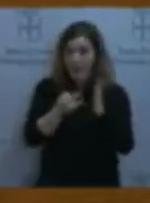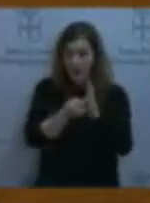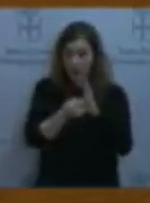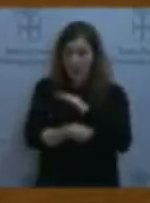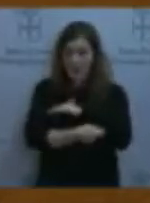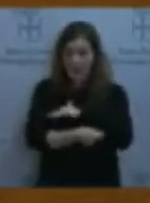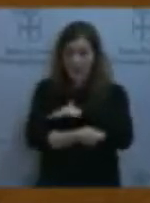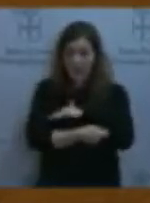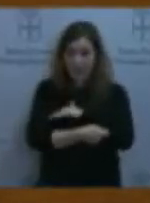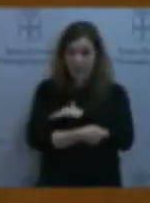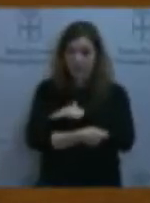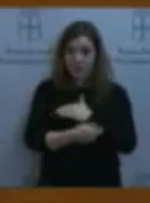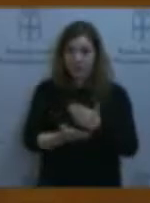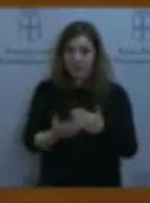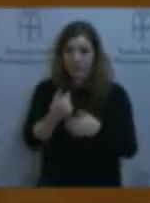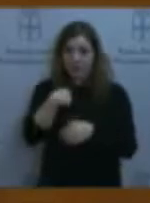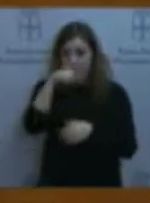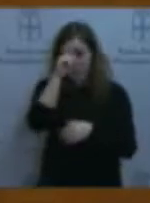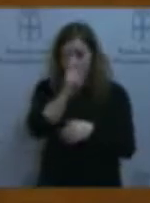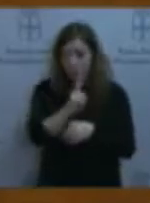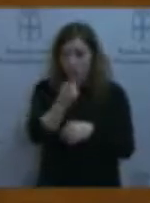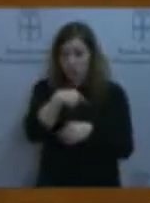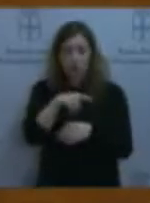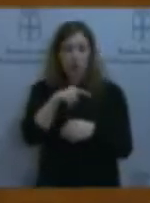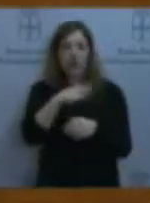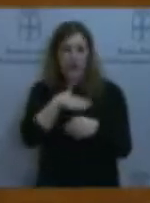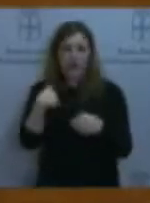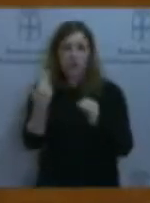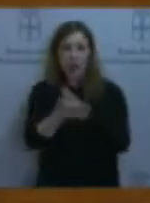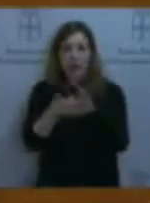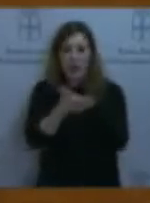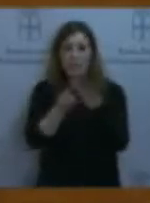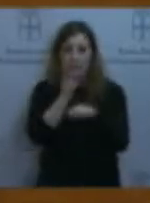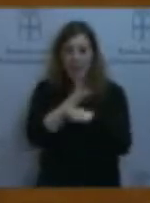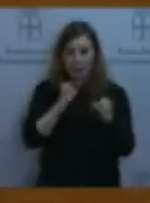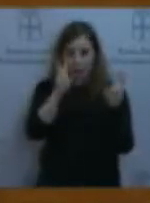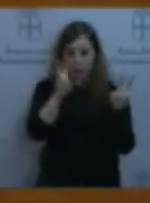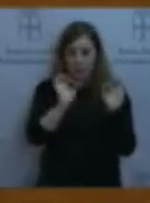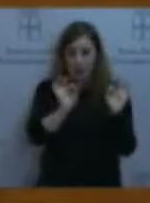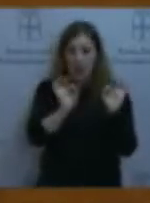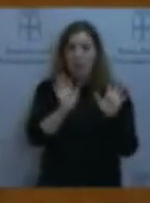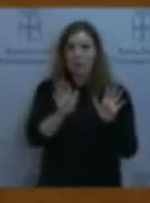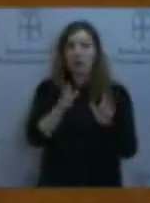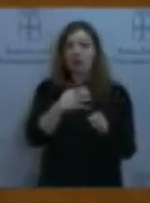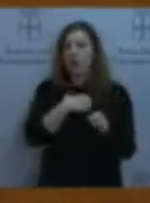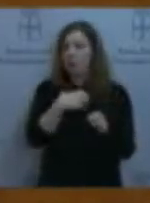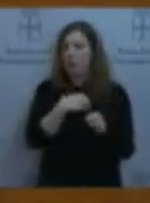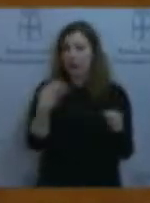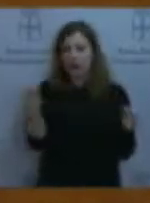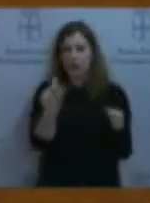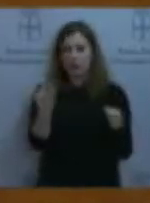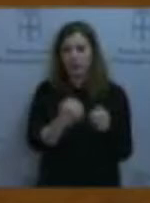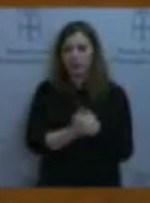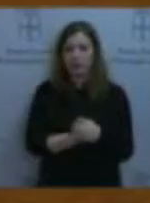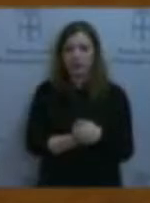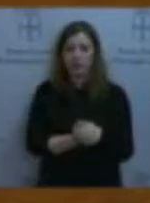evidentemente no nos negamos a falar de esto en el Parlamento. Pero lo que no puede ser es que entre que chega y